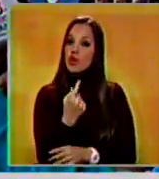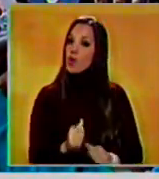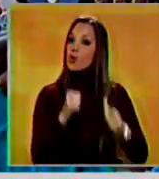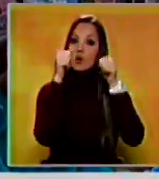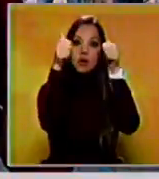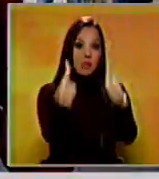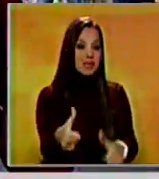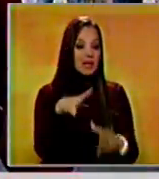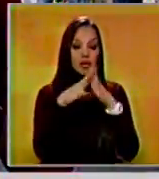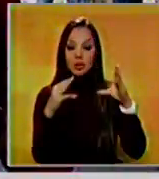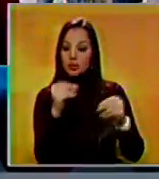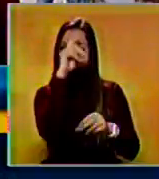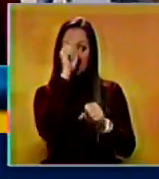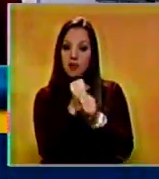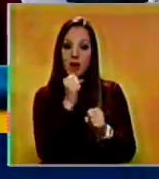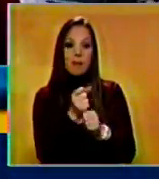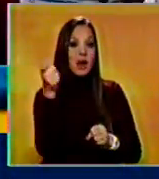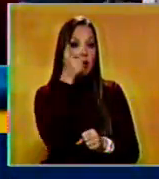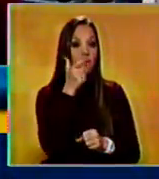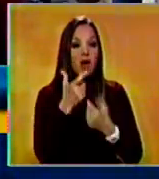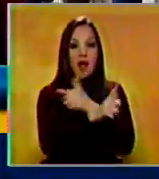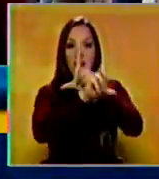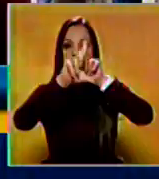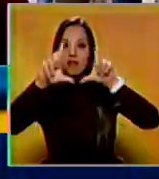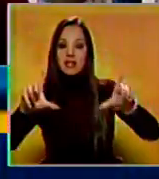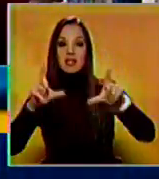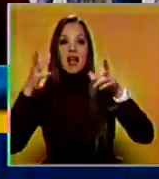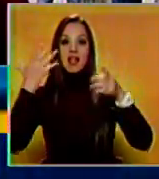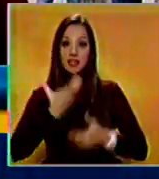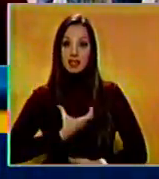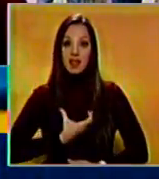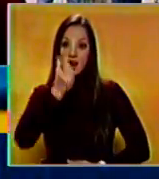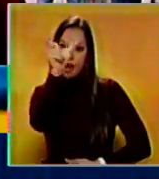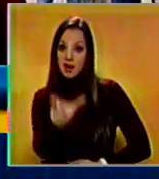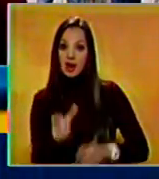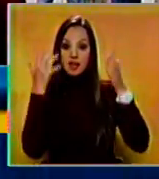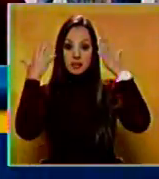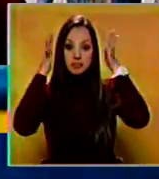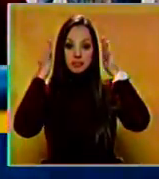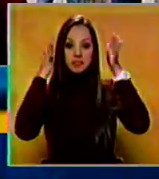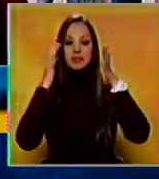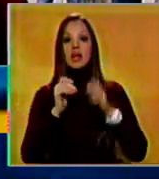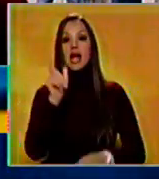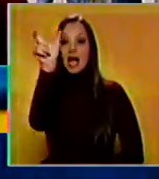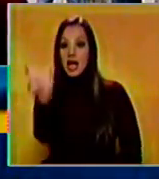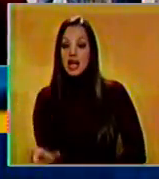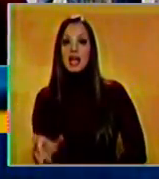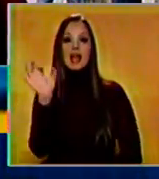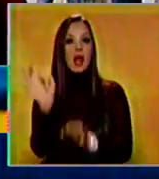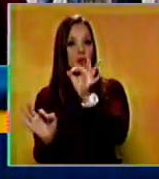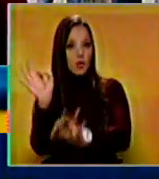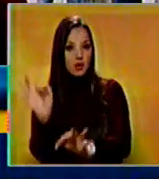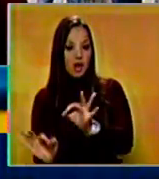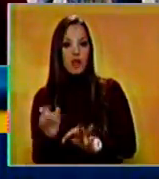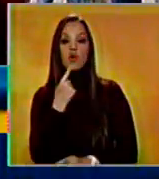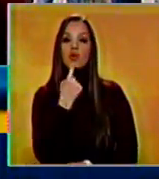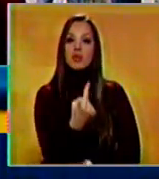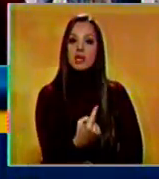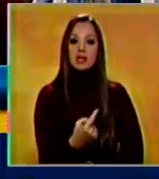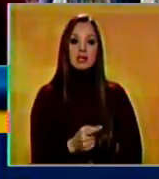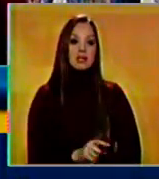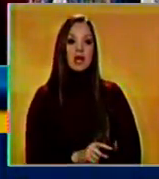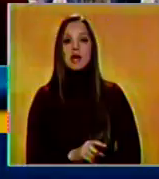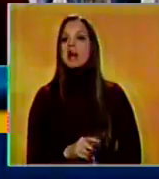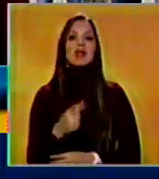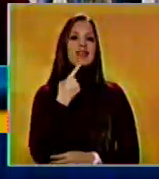que sean necesarias para lograr la liberación del alcalde metropolitano Antonio Ledezma. El abogado Omar Estacio indicó que no caerá en